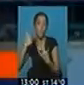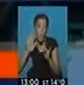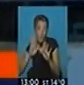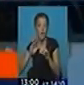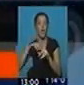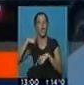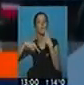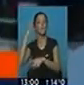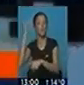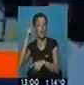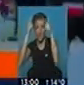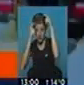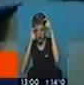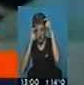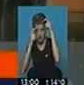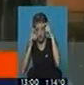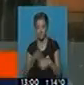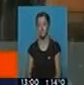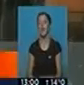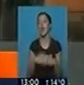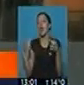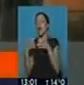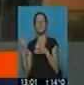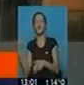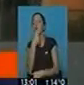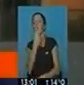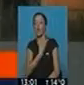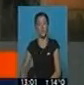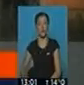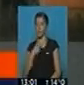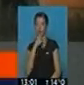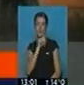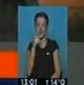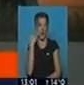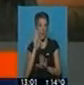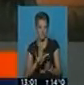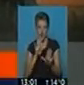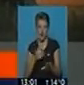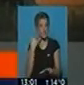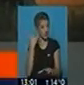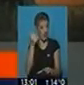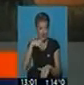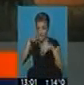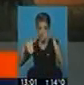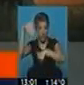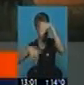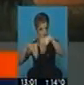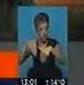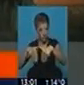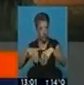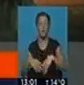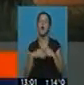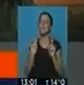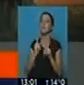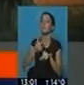chavismo. La oposición obviamente preferiría que convoque elecciones porque espera que la inercia del último triunfo, que fue muy contundente, y además el último